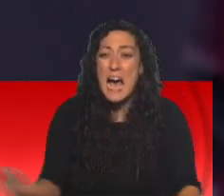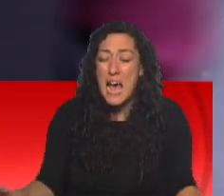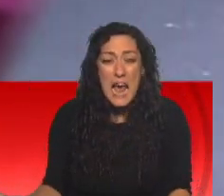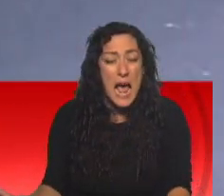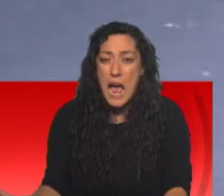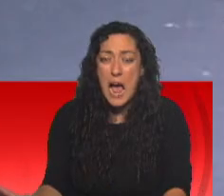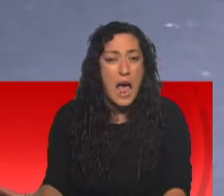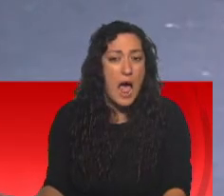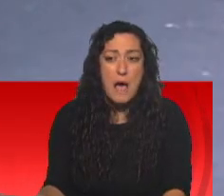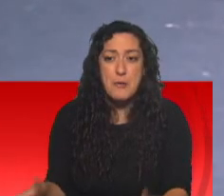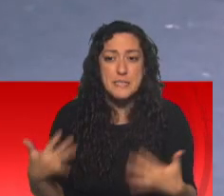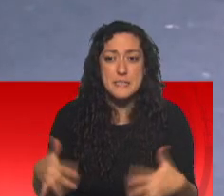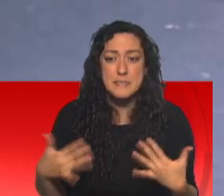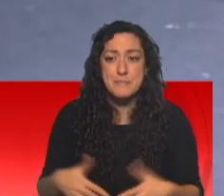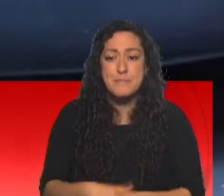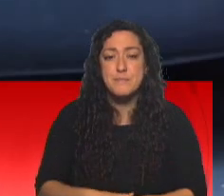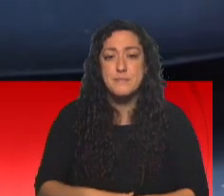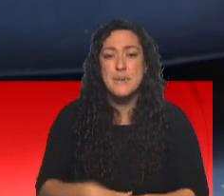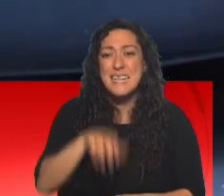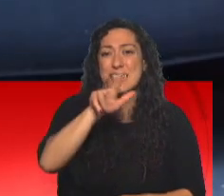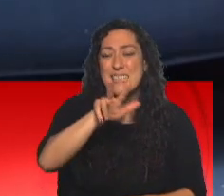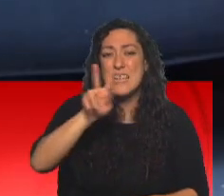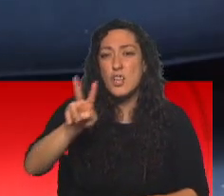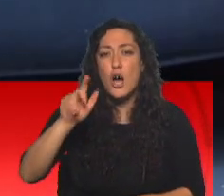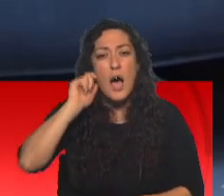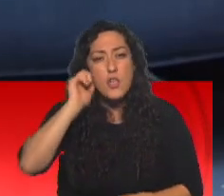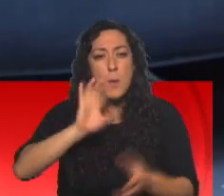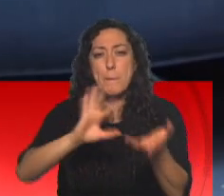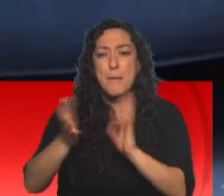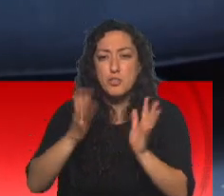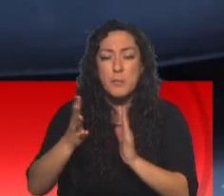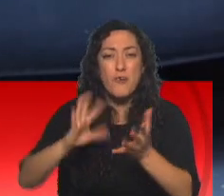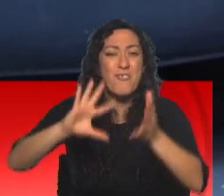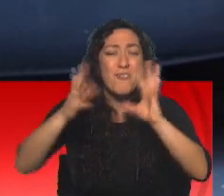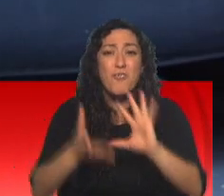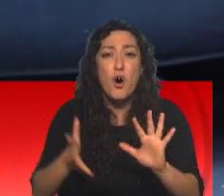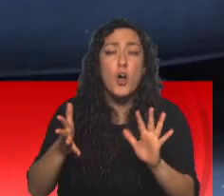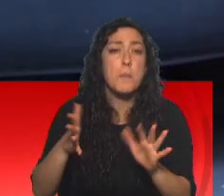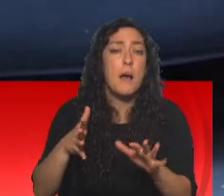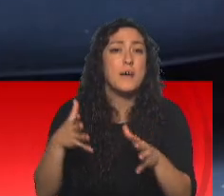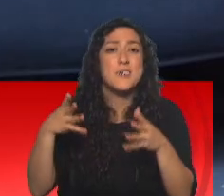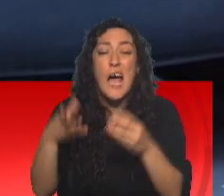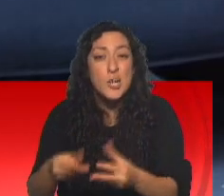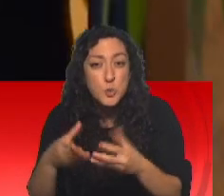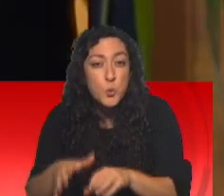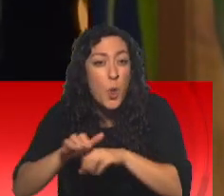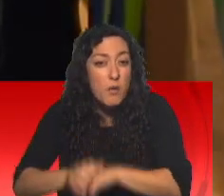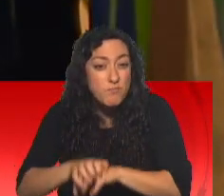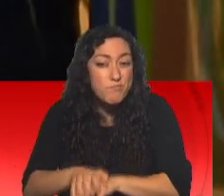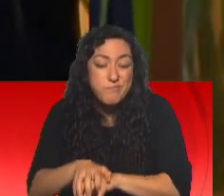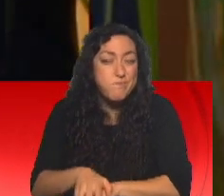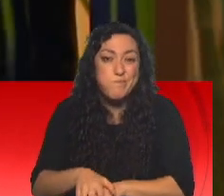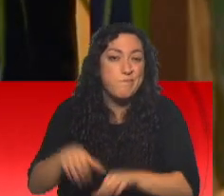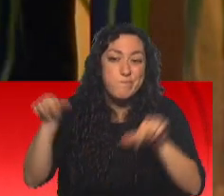que presentaba este hombre, aproximadamente 32 años, no hubo forma de reanimarlo ni que tenga ninguna